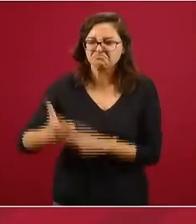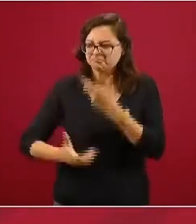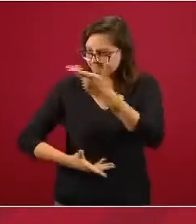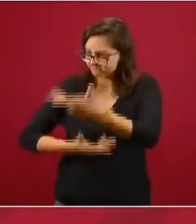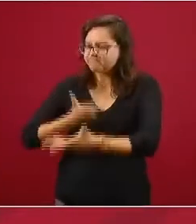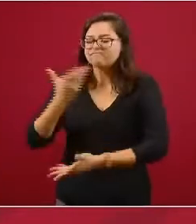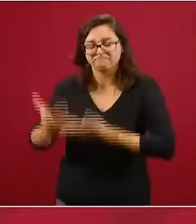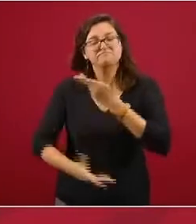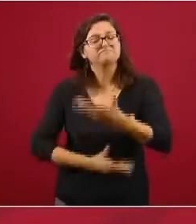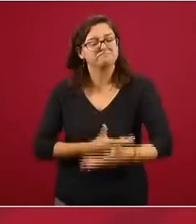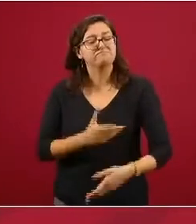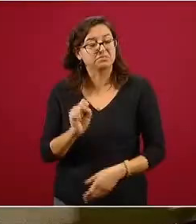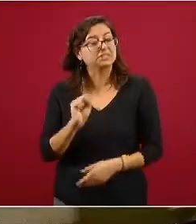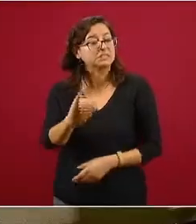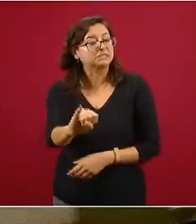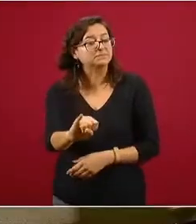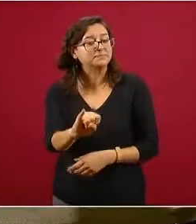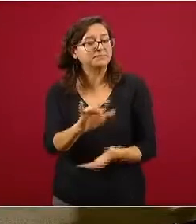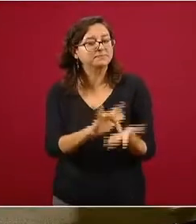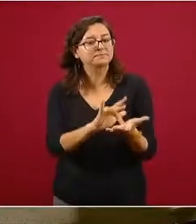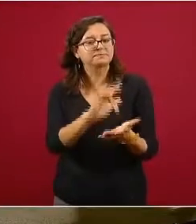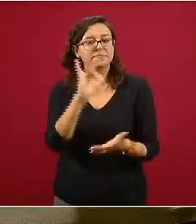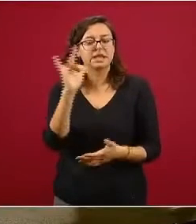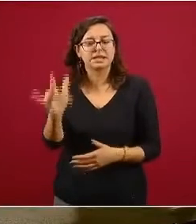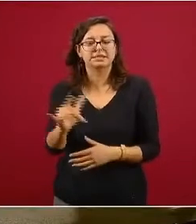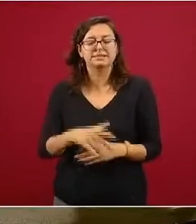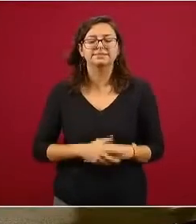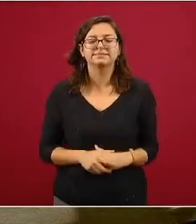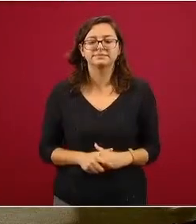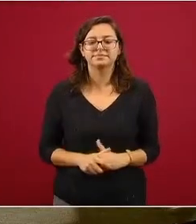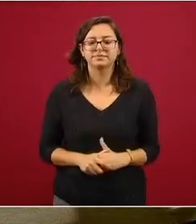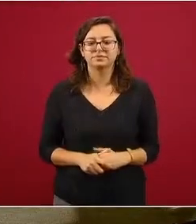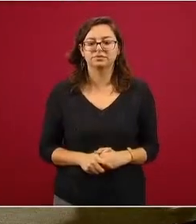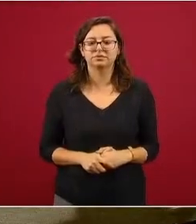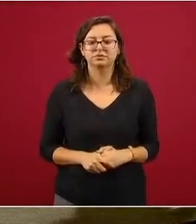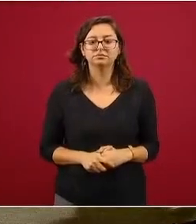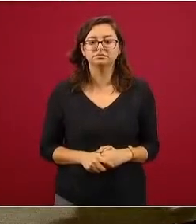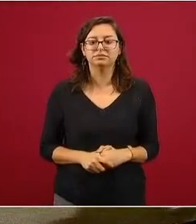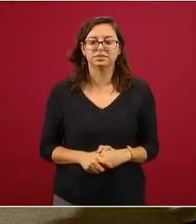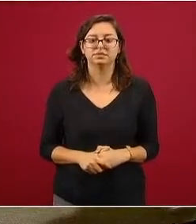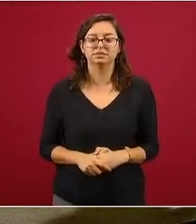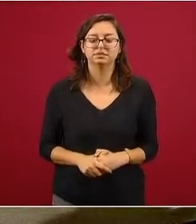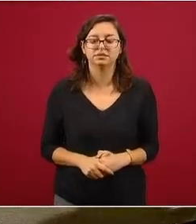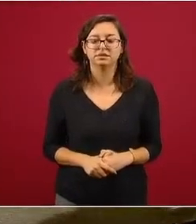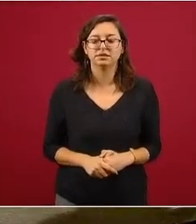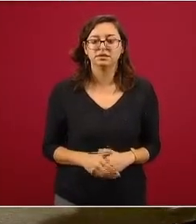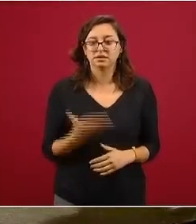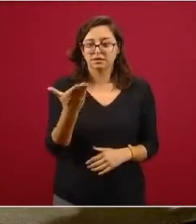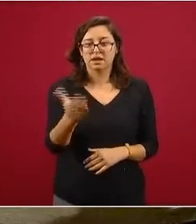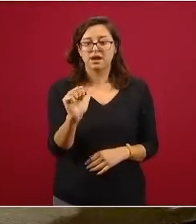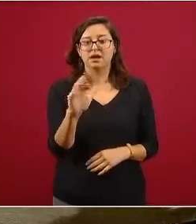servicio de la población. Gracias. Araceli Aranday, Canal 11.